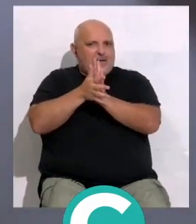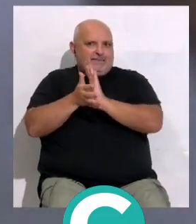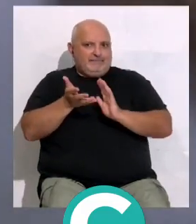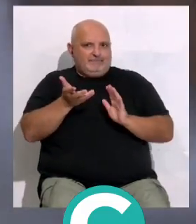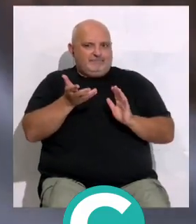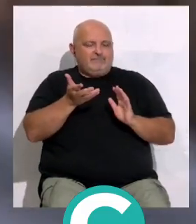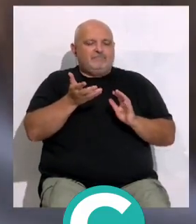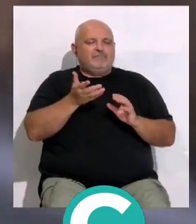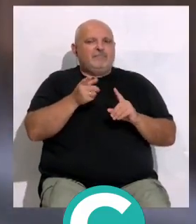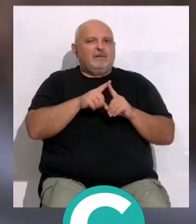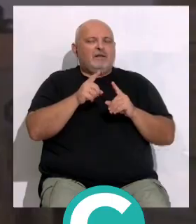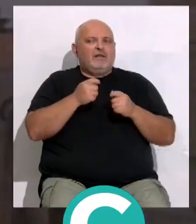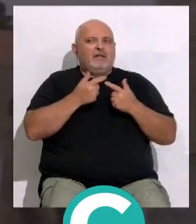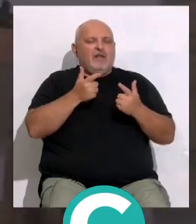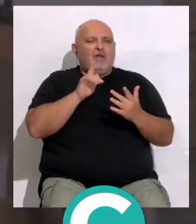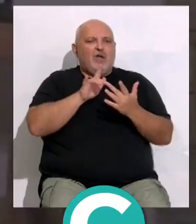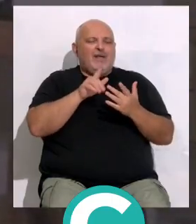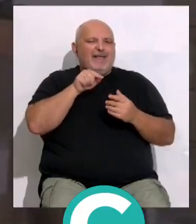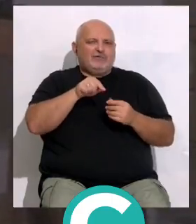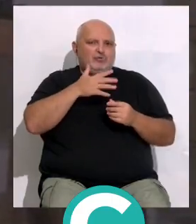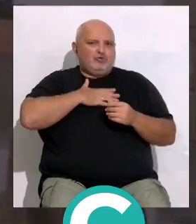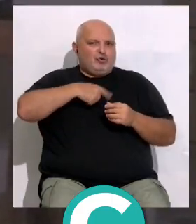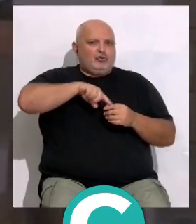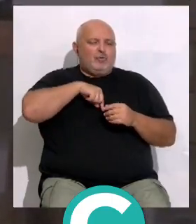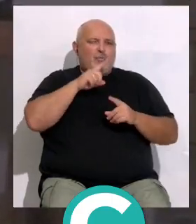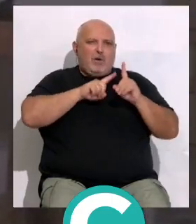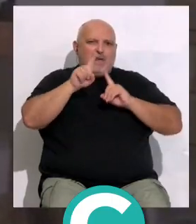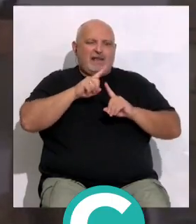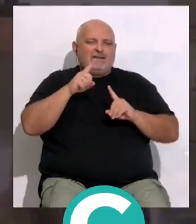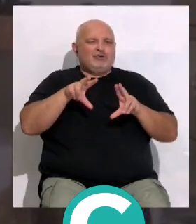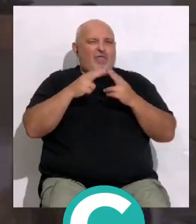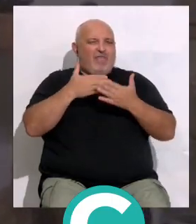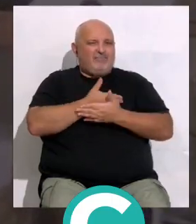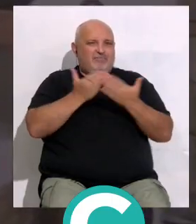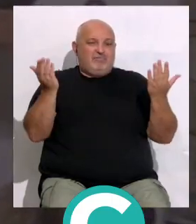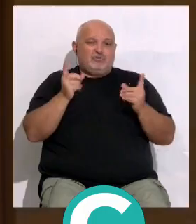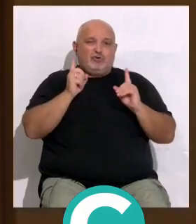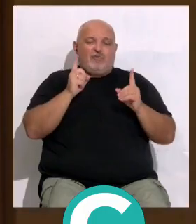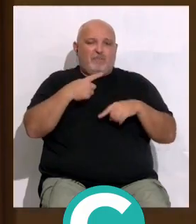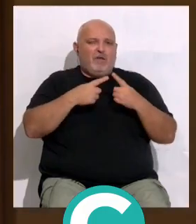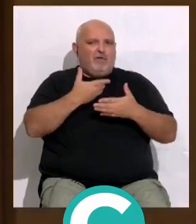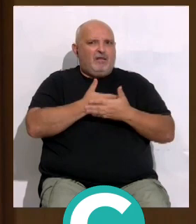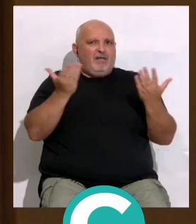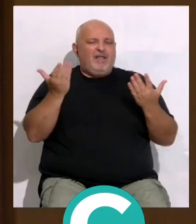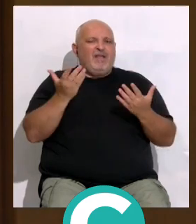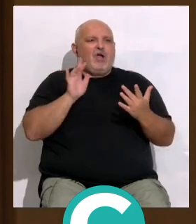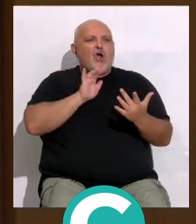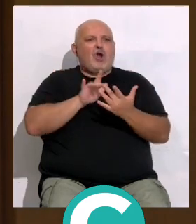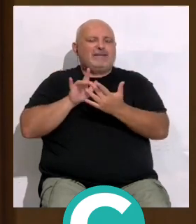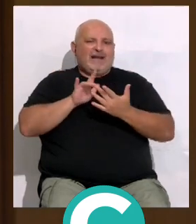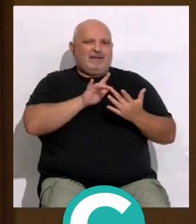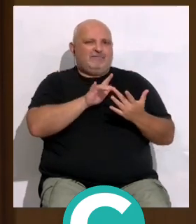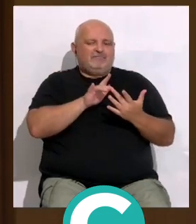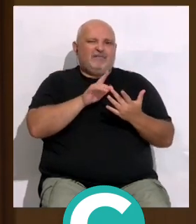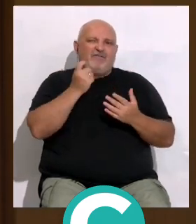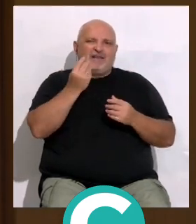el poder conectar con ellos. Yo creo que tenemos un problema ahora mismo en la sociedad, no solo dentro de la familia, es conectar. Hay